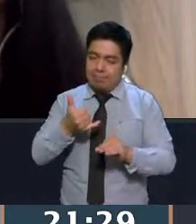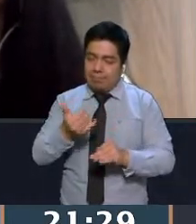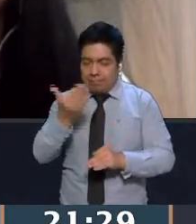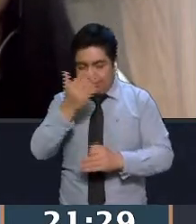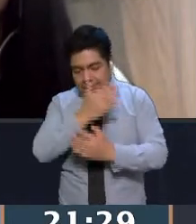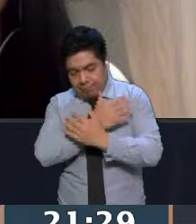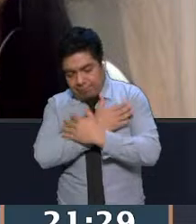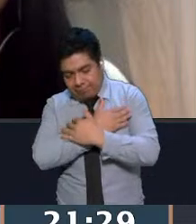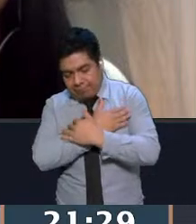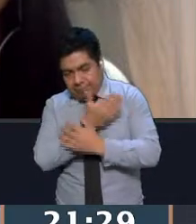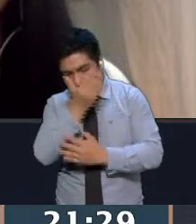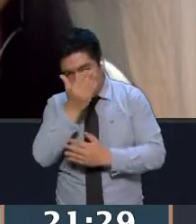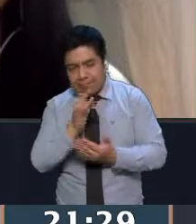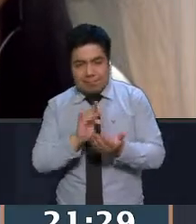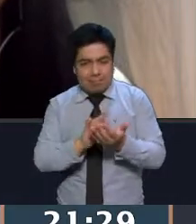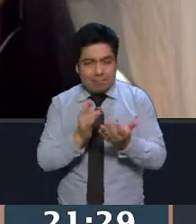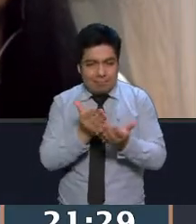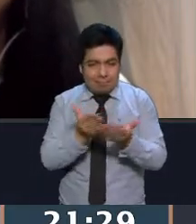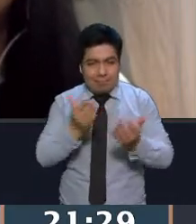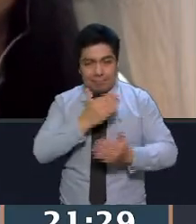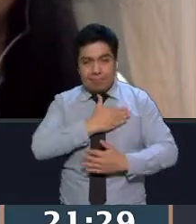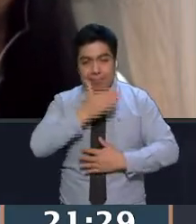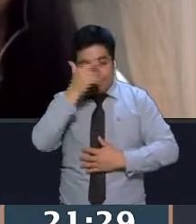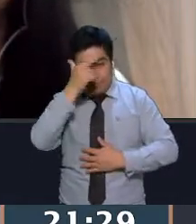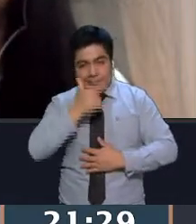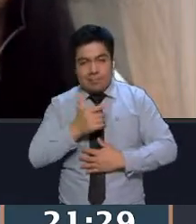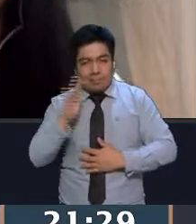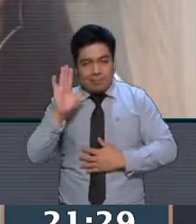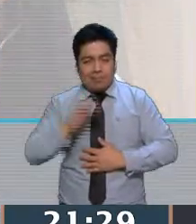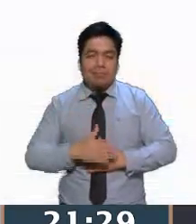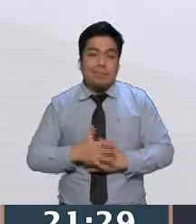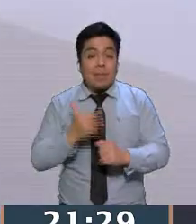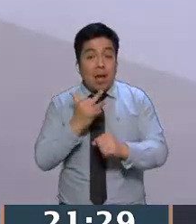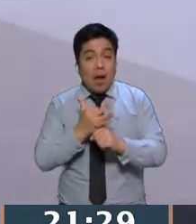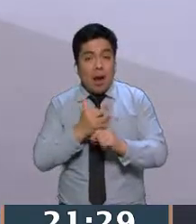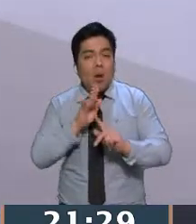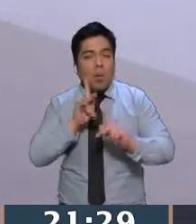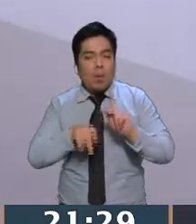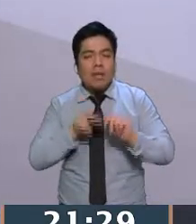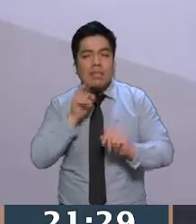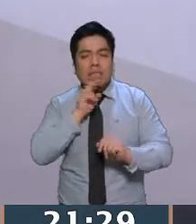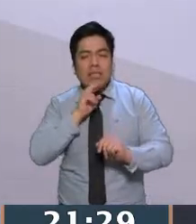Un abrazo, muchas gracias, buenas noches. Hasta luego. Vamos a una pausa y ya volvemos.